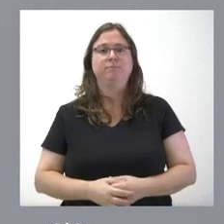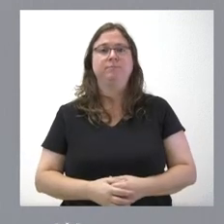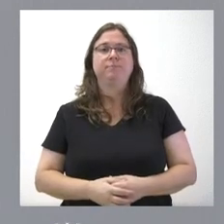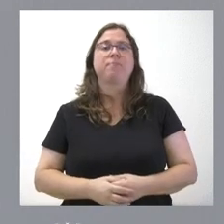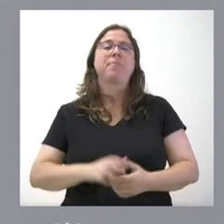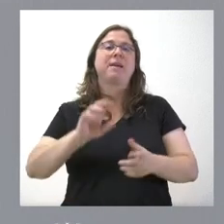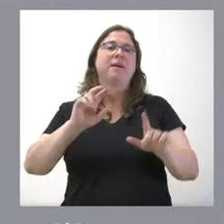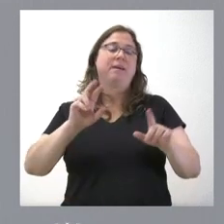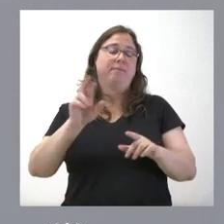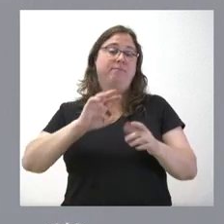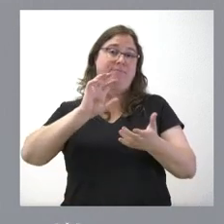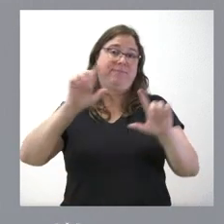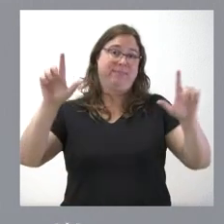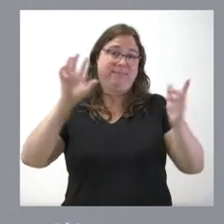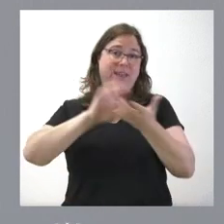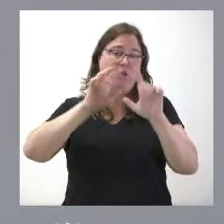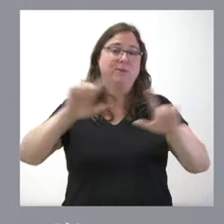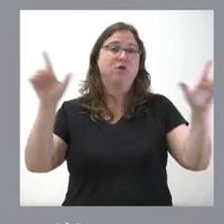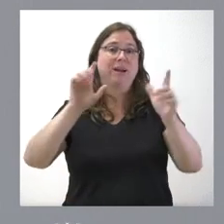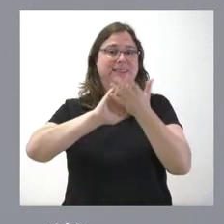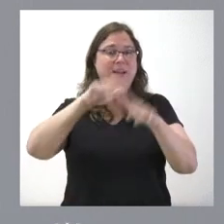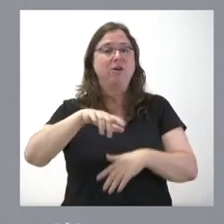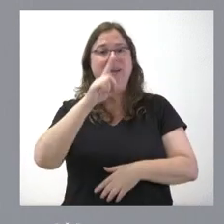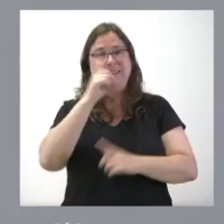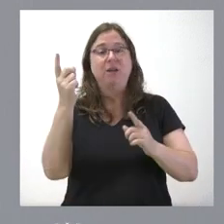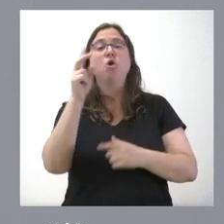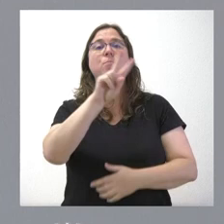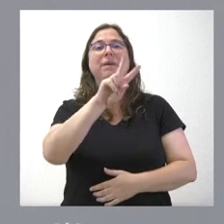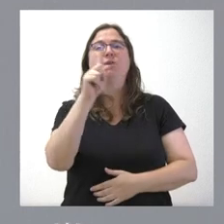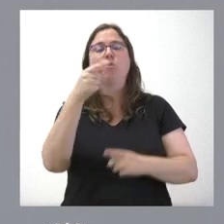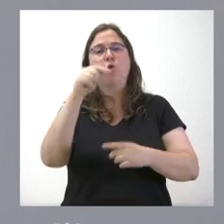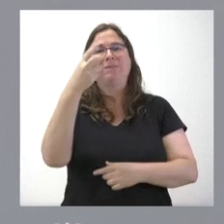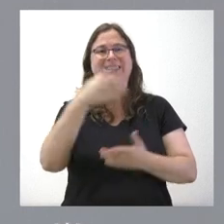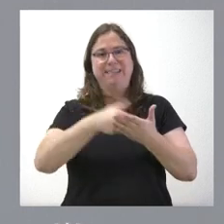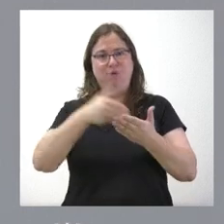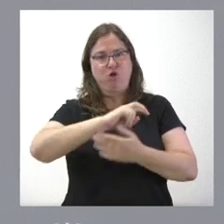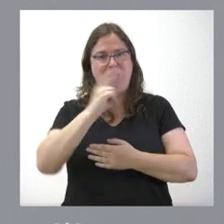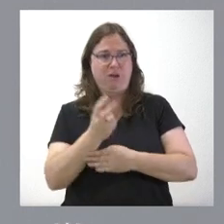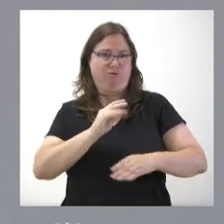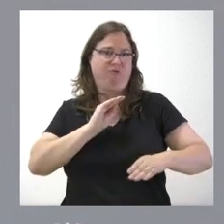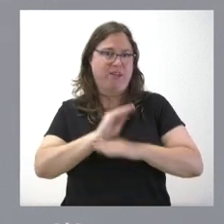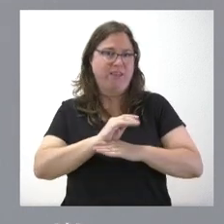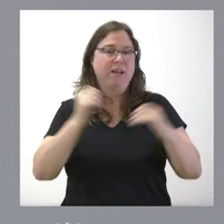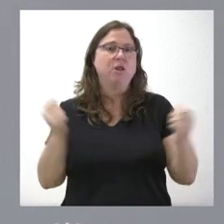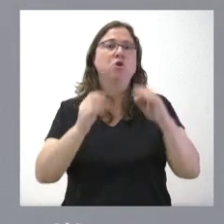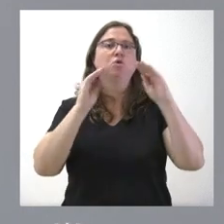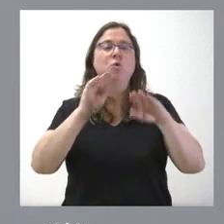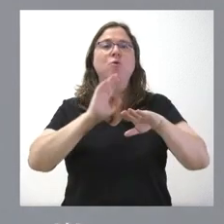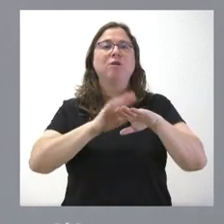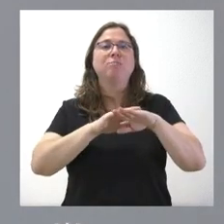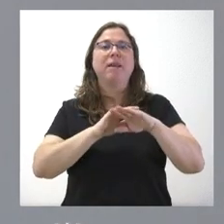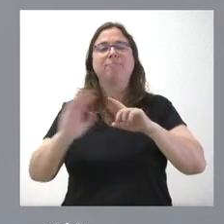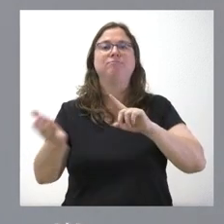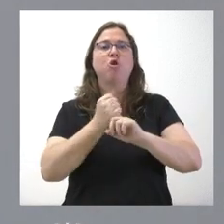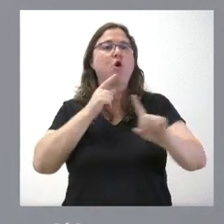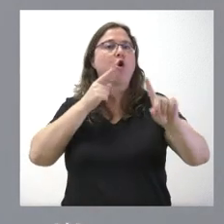castill para este año una subvención de 21,3 millones de euros para financiar las actuaciones encaminadas a la consecución de